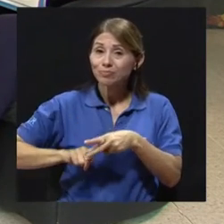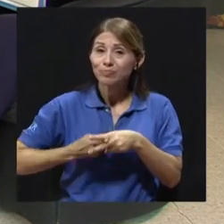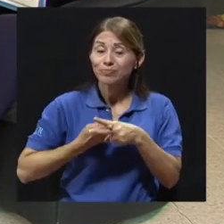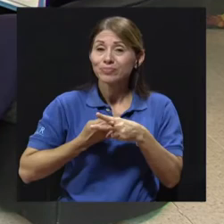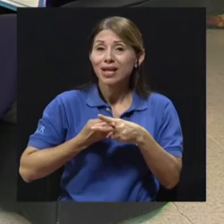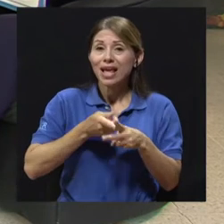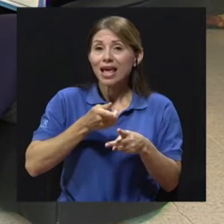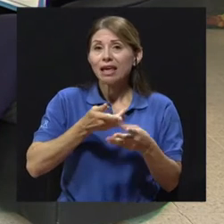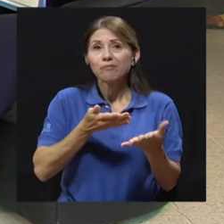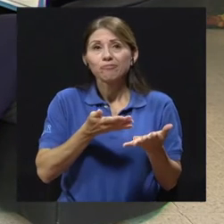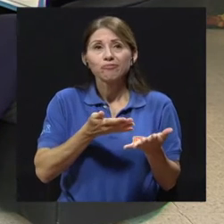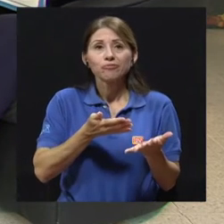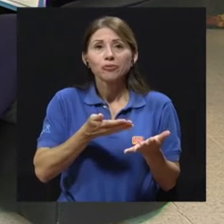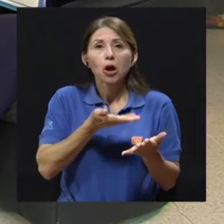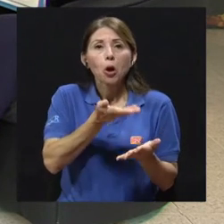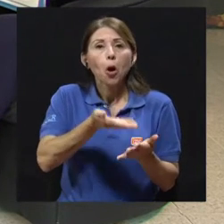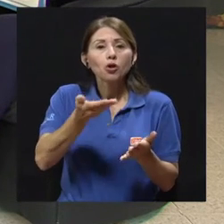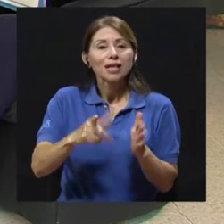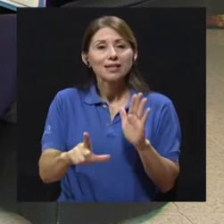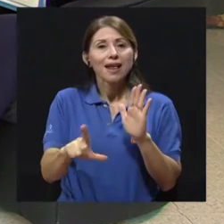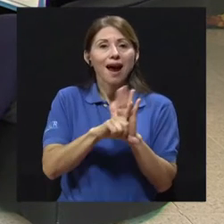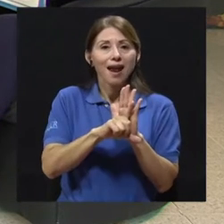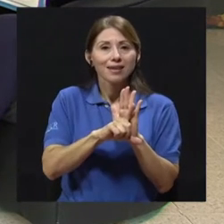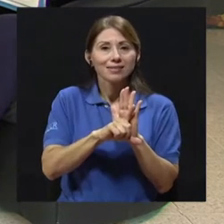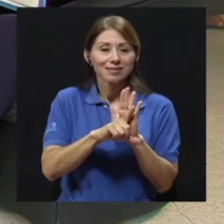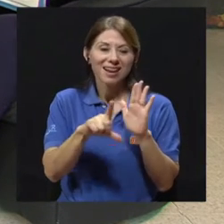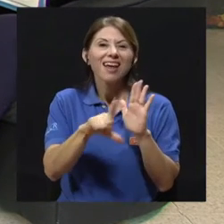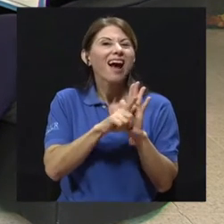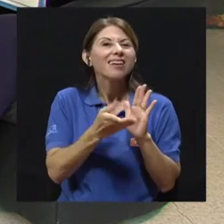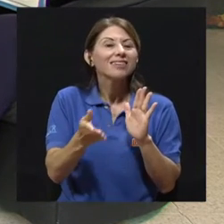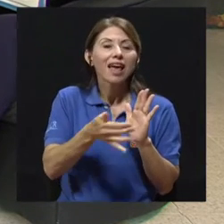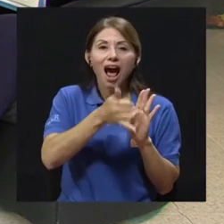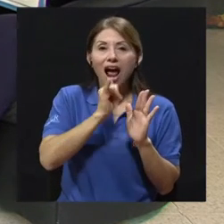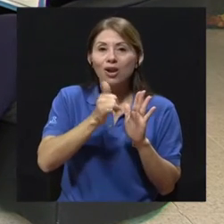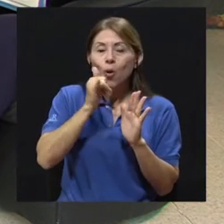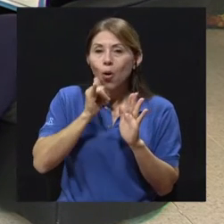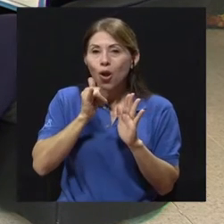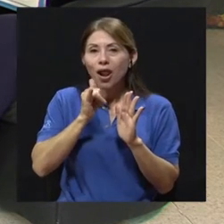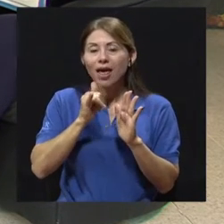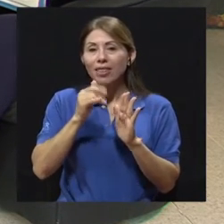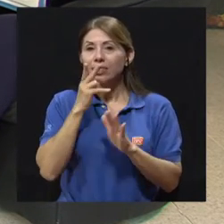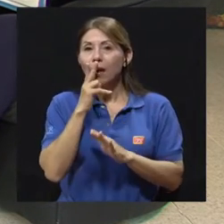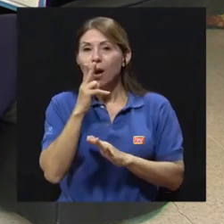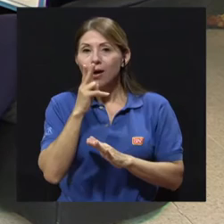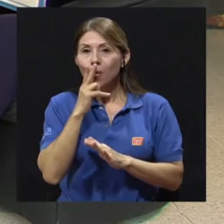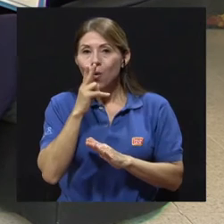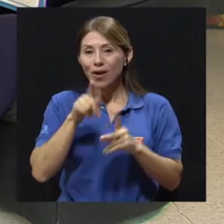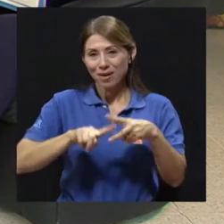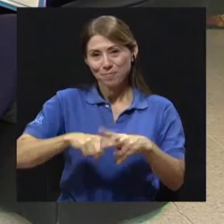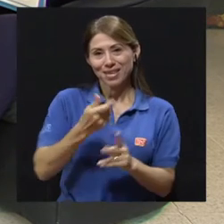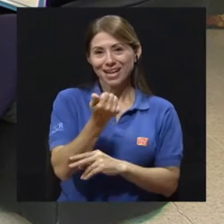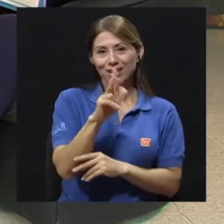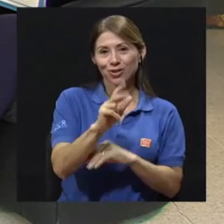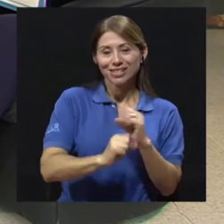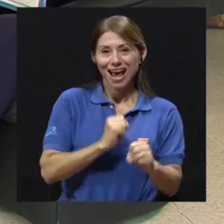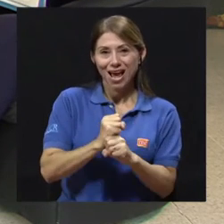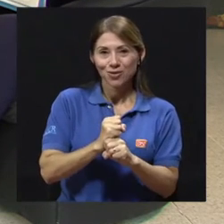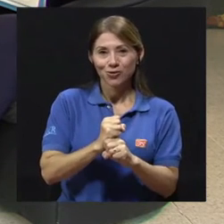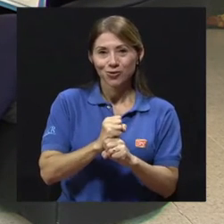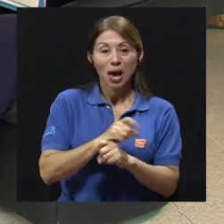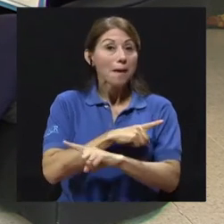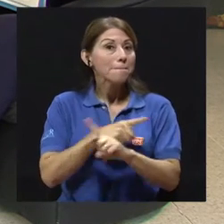años. Lícitas hablamos de alcohol y tabaco, y de ilícitas a los 14 y 16 años, marihuana y